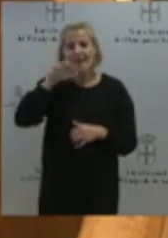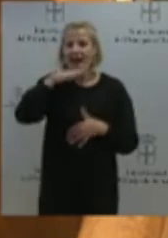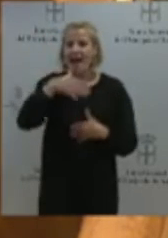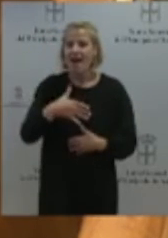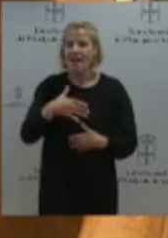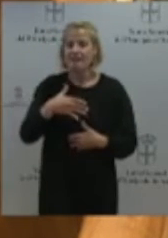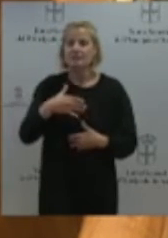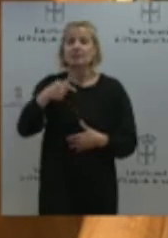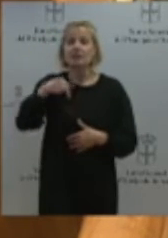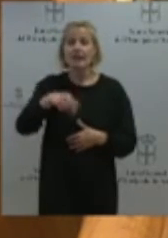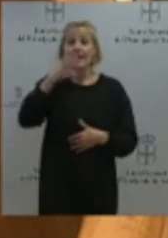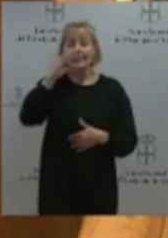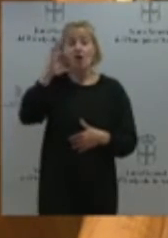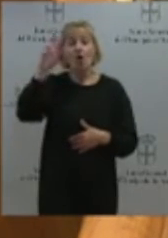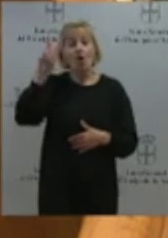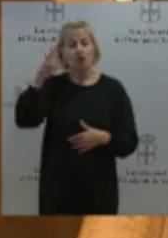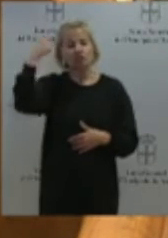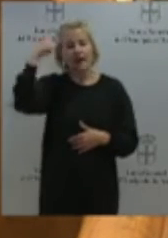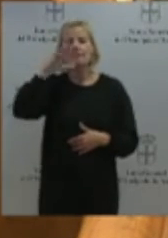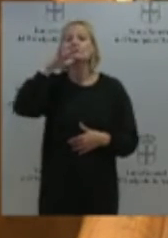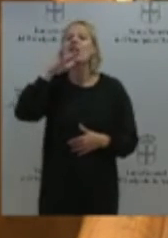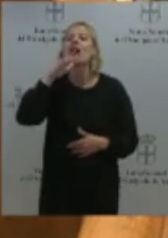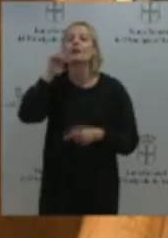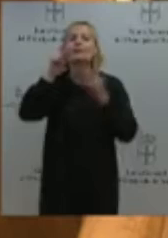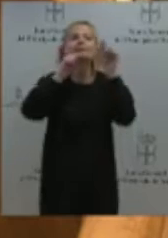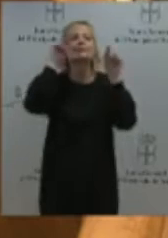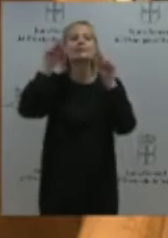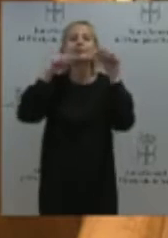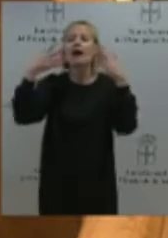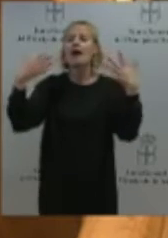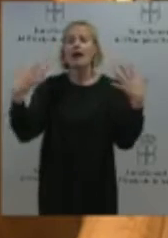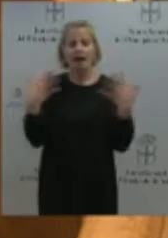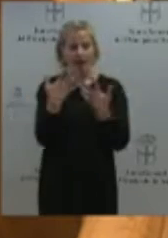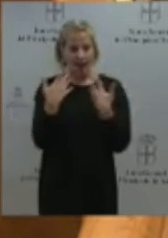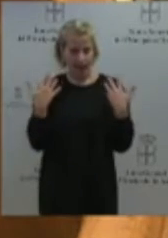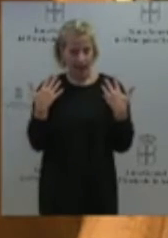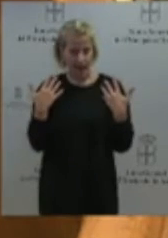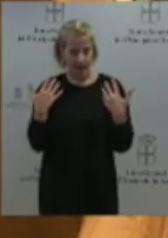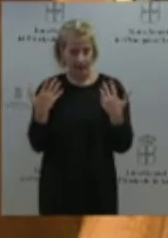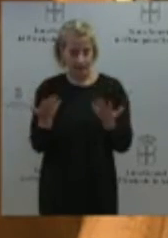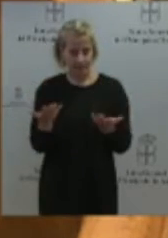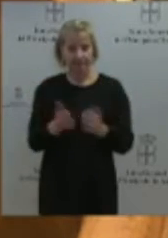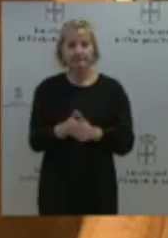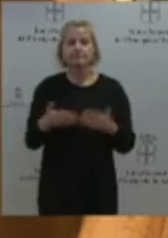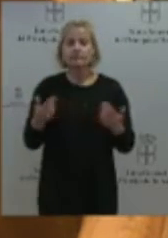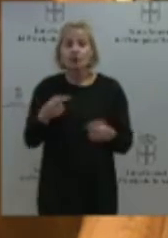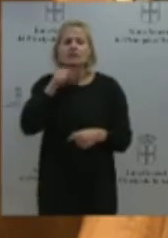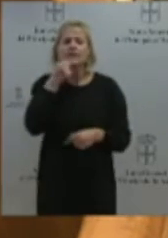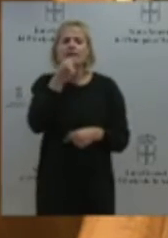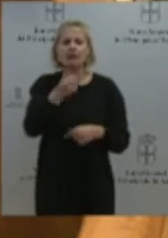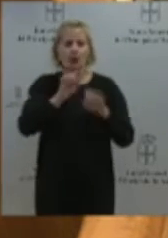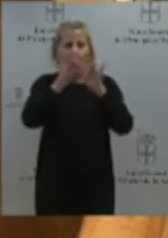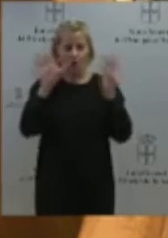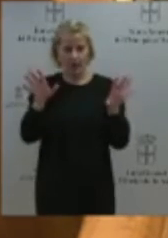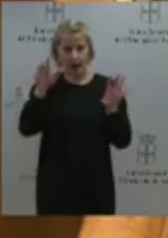por la transmisión a través de la acumulación de aerosoles. Por tanto, yo se lo digo claramente aquí, se lo digo al pueblo asturiano sin ningún género de duda, porque creo que